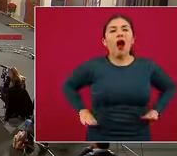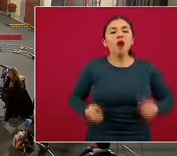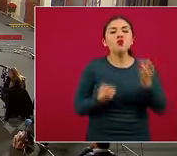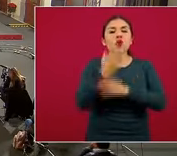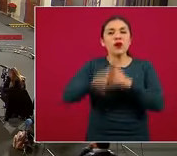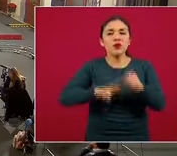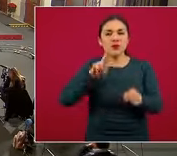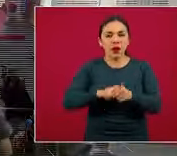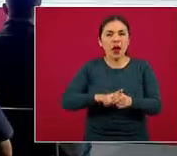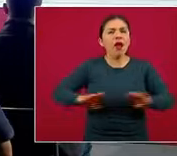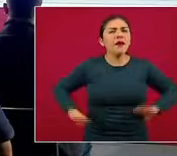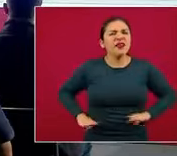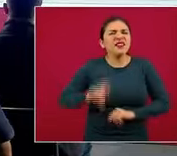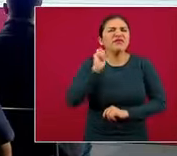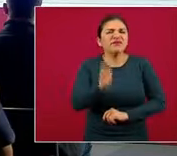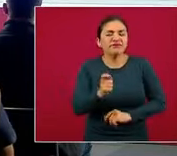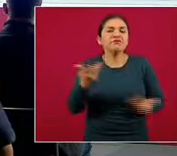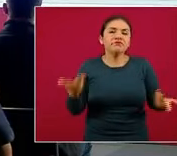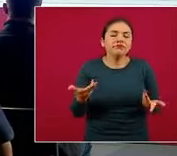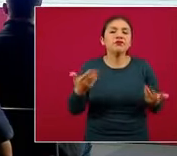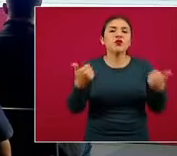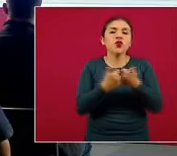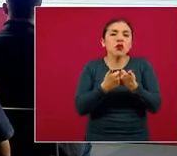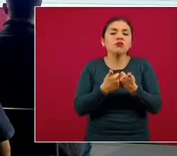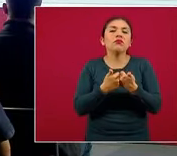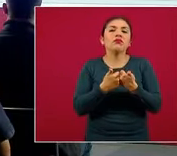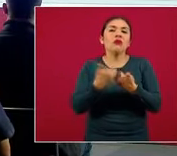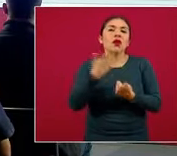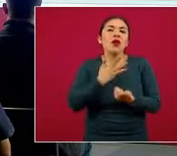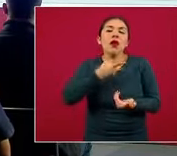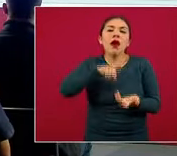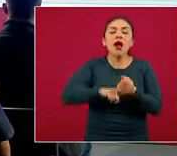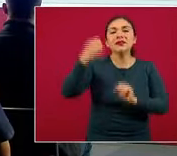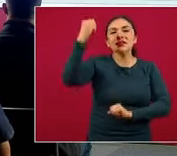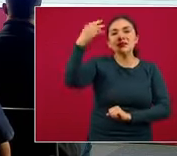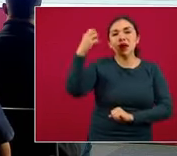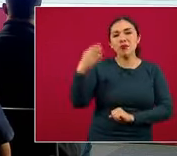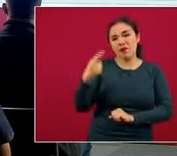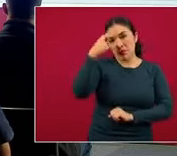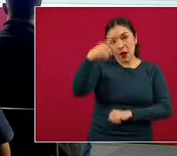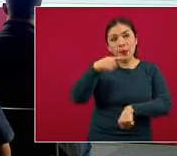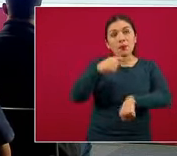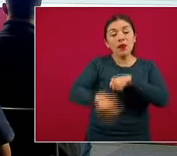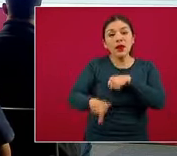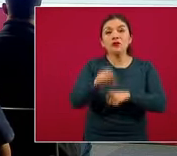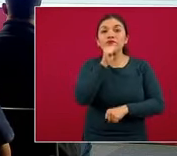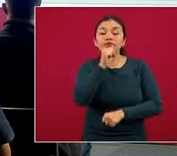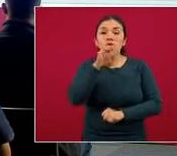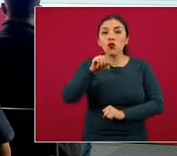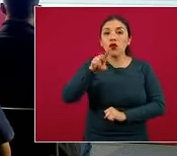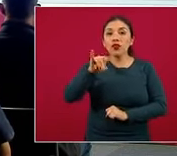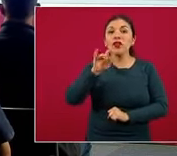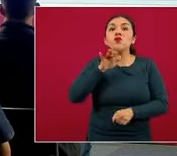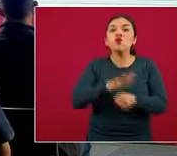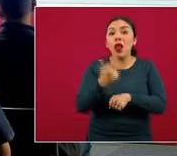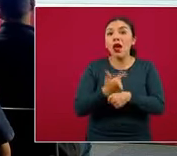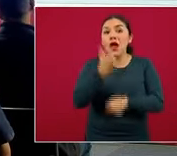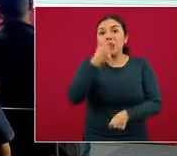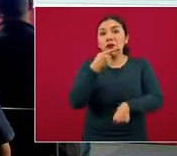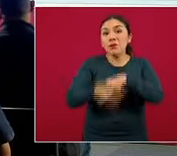normalidad, caracterizada por las intervenciones del semáforo de riesgo epidemiológico, a través del